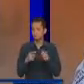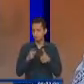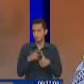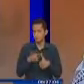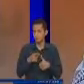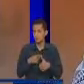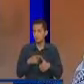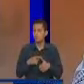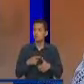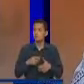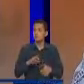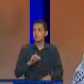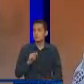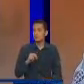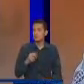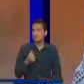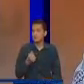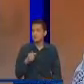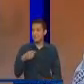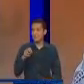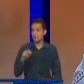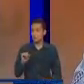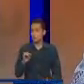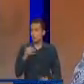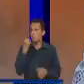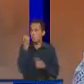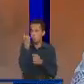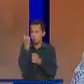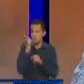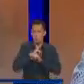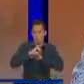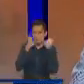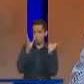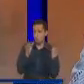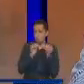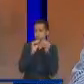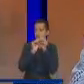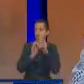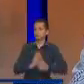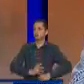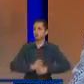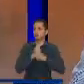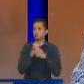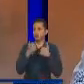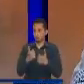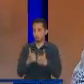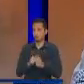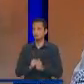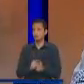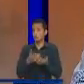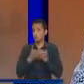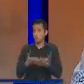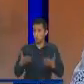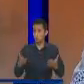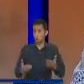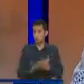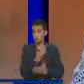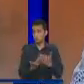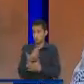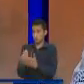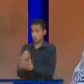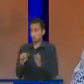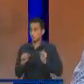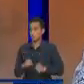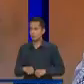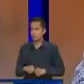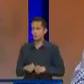tecnología transgénica cada vez está siendo mejor entendida, más segura. Por lo tanto, los productos que tenemos suelen